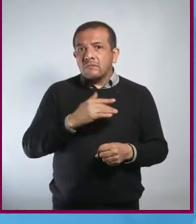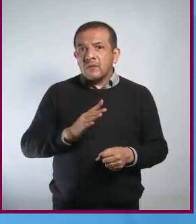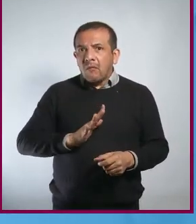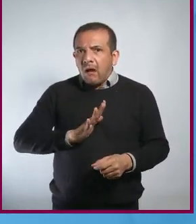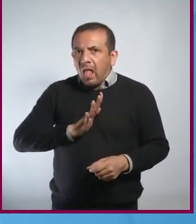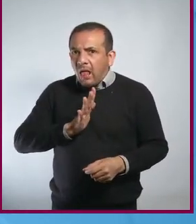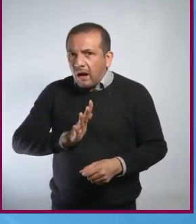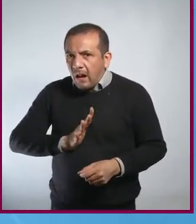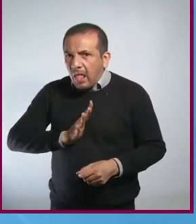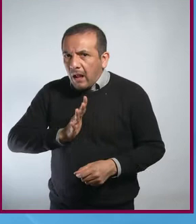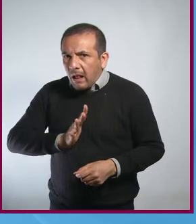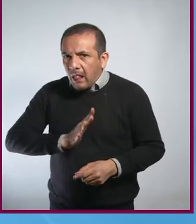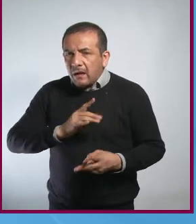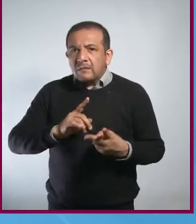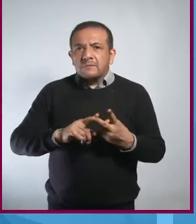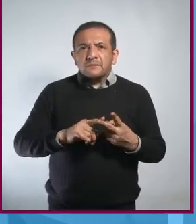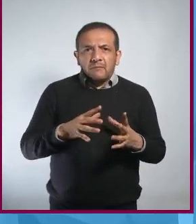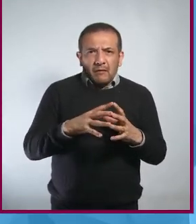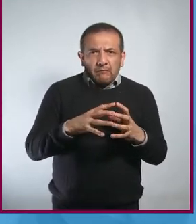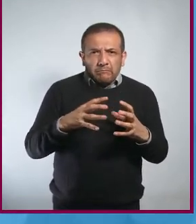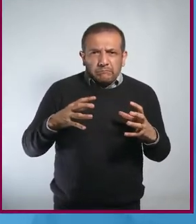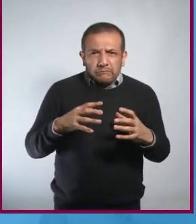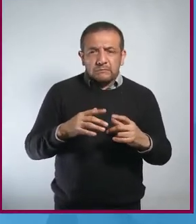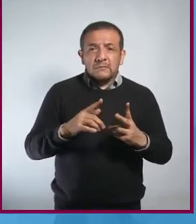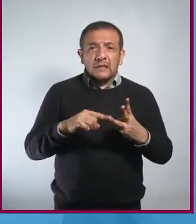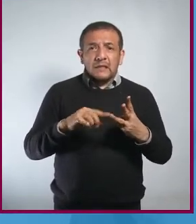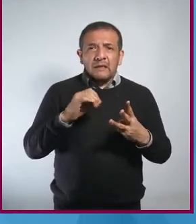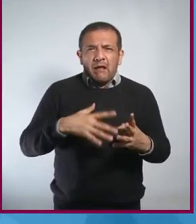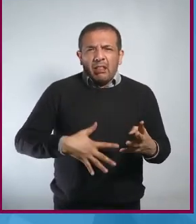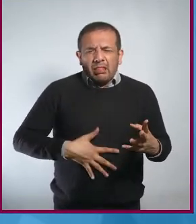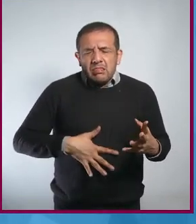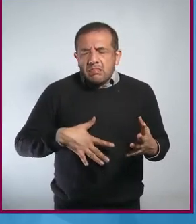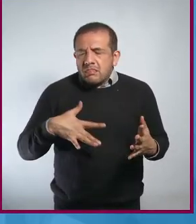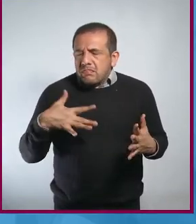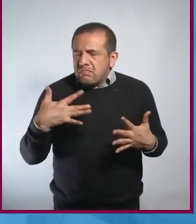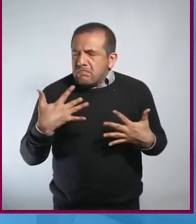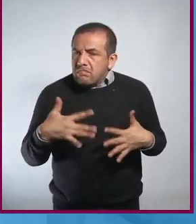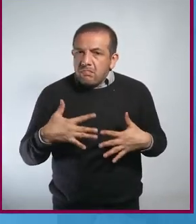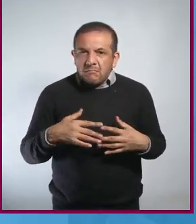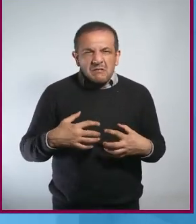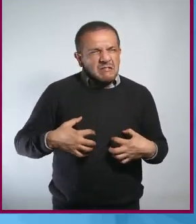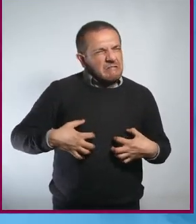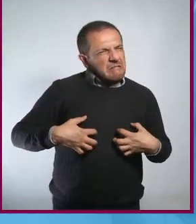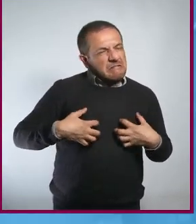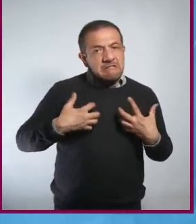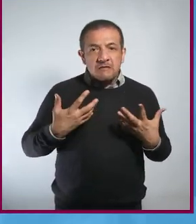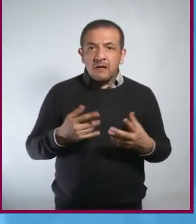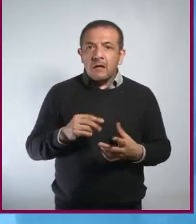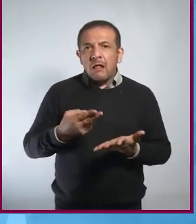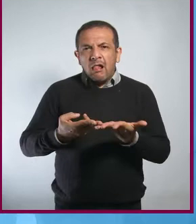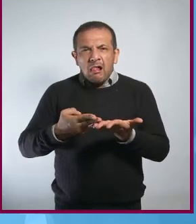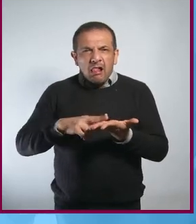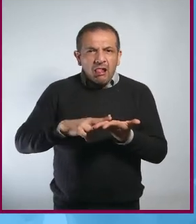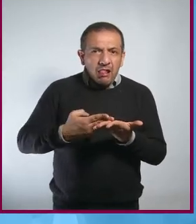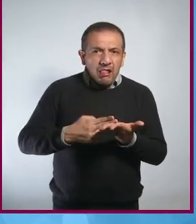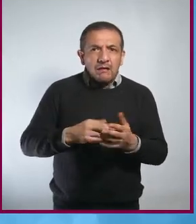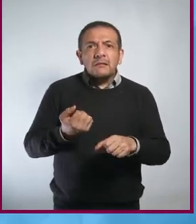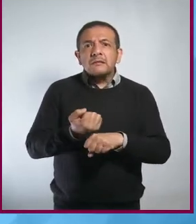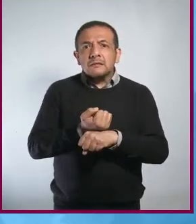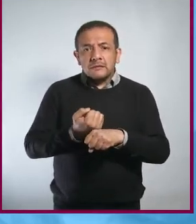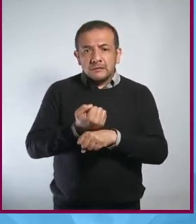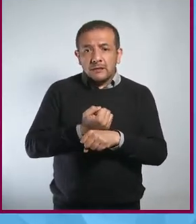vómitos reiterados, edema o hinchazón, dolor abdominal intenso, irritabilidad, somnolencia y